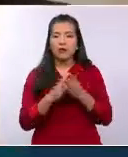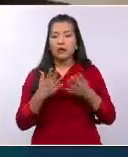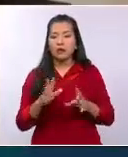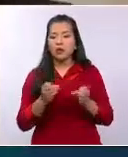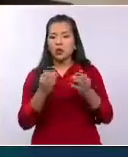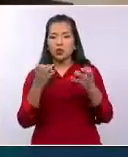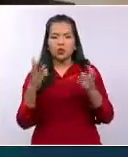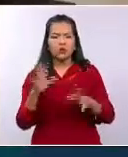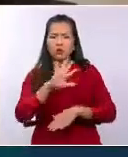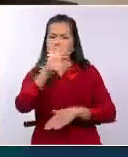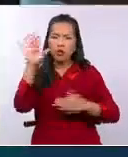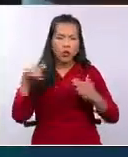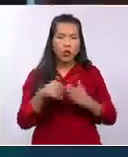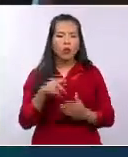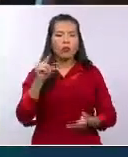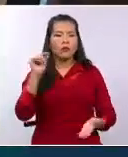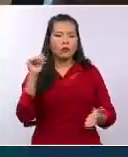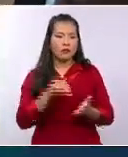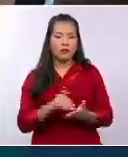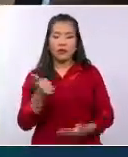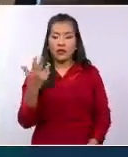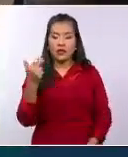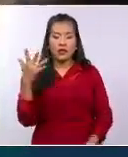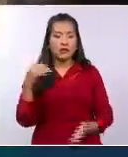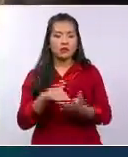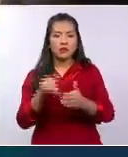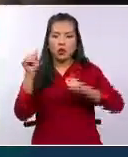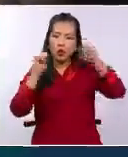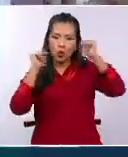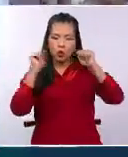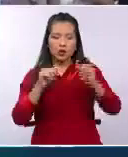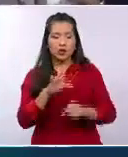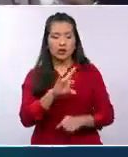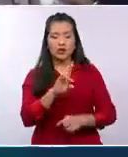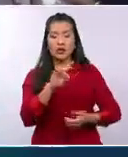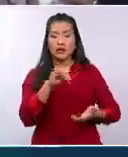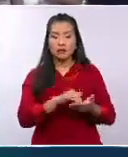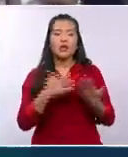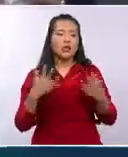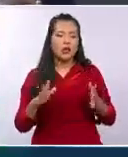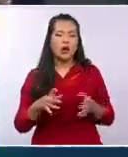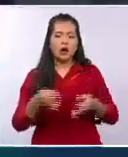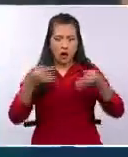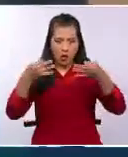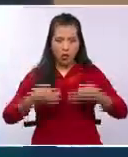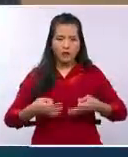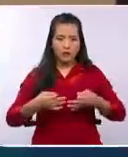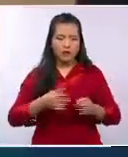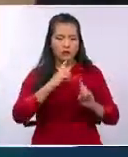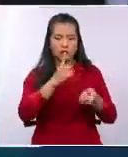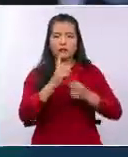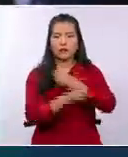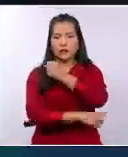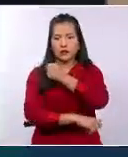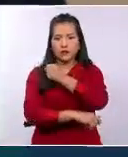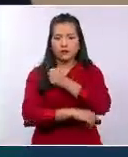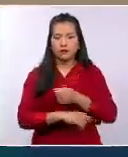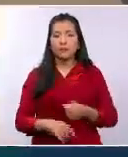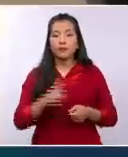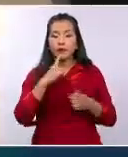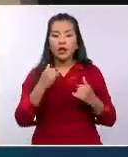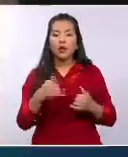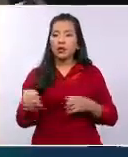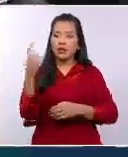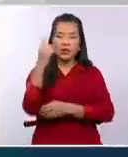privados, 13.000 están en situación incierta y 7.000 son reos que cumplen sentencia. Estas jornadas se presentan casos,